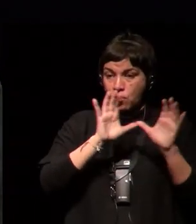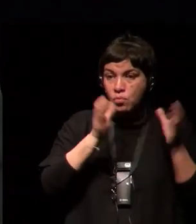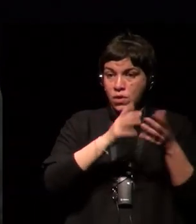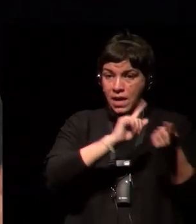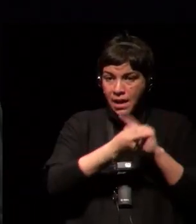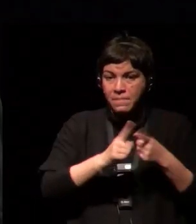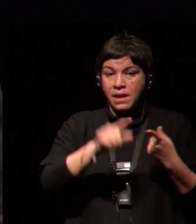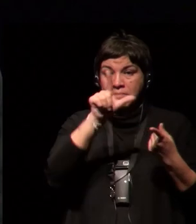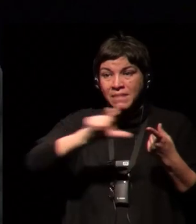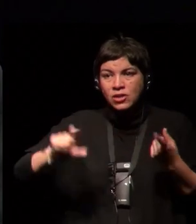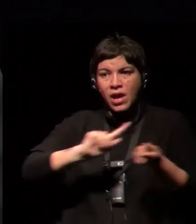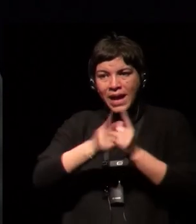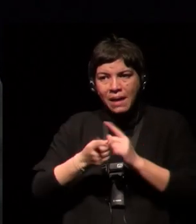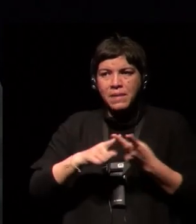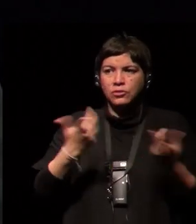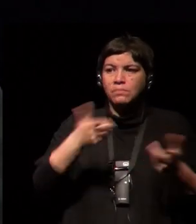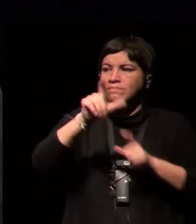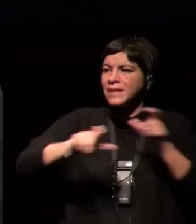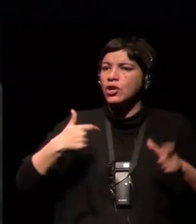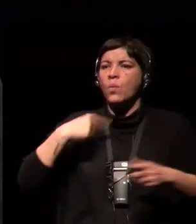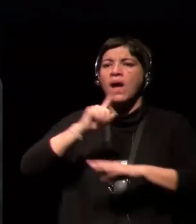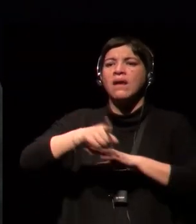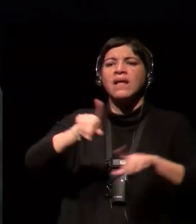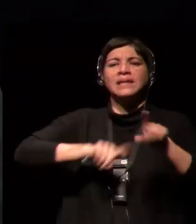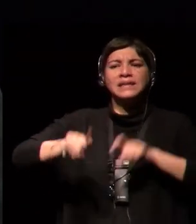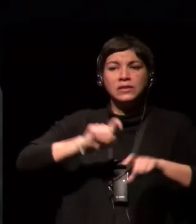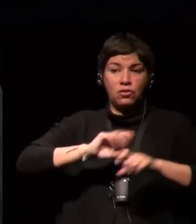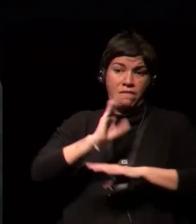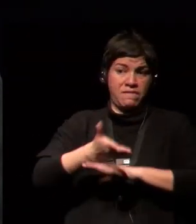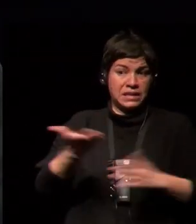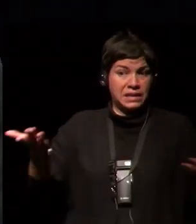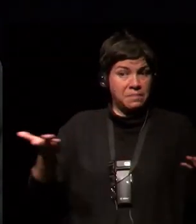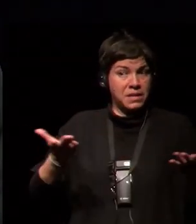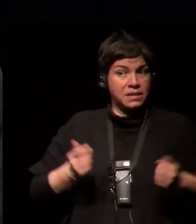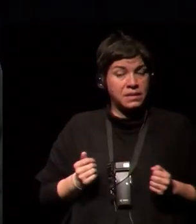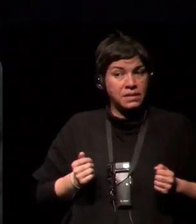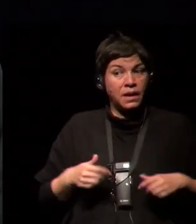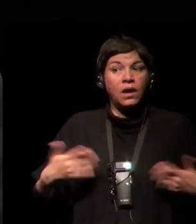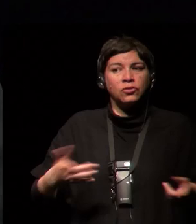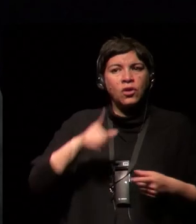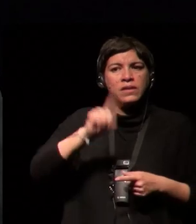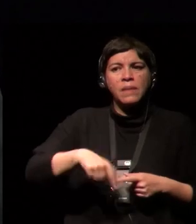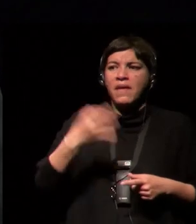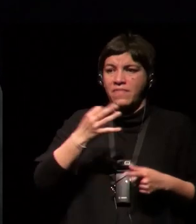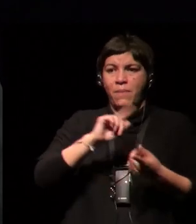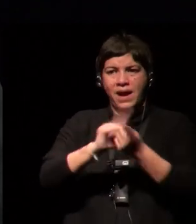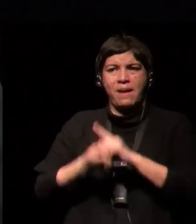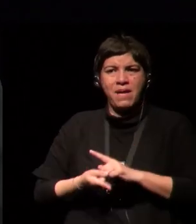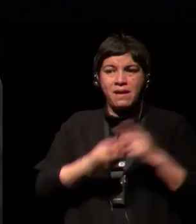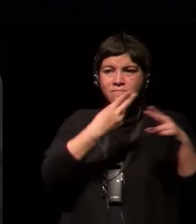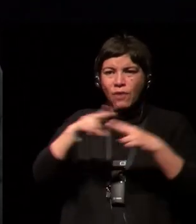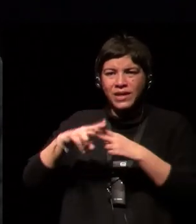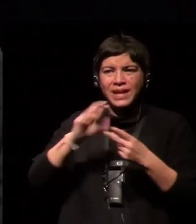que afectan la vida de esa comunidad y esos individuos que viven en esa comunidad, pues también tendrán que cambiar, esas políticas nacionales tendrán que cambiar. De forma